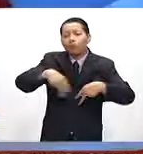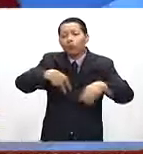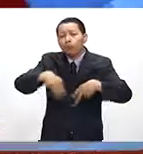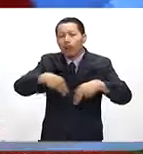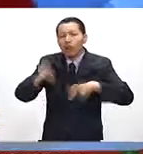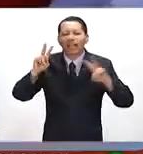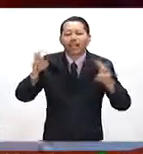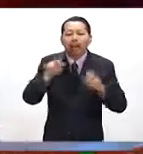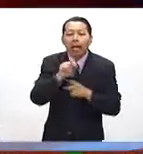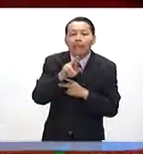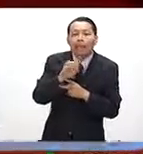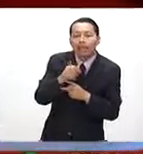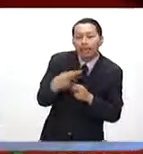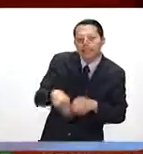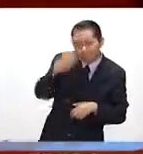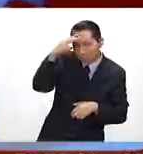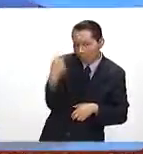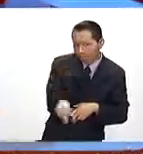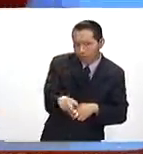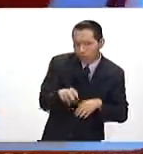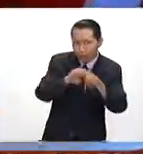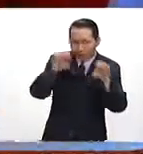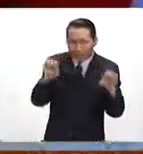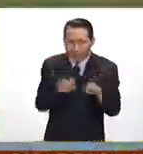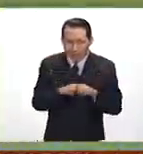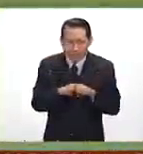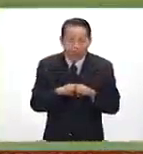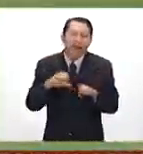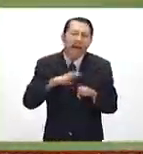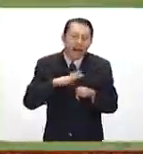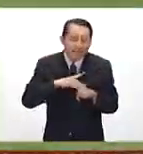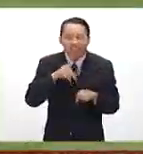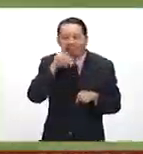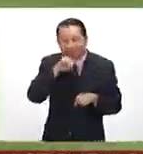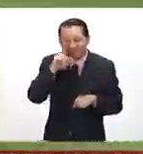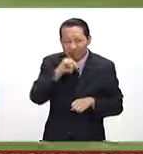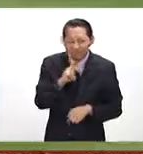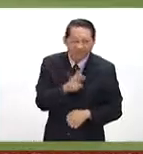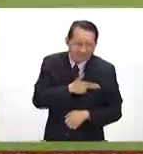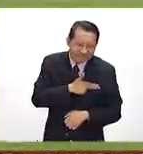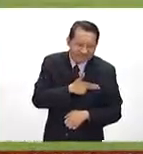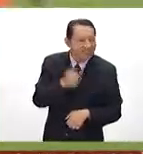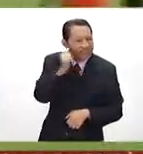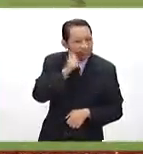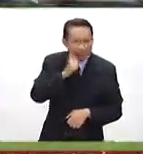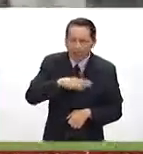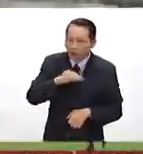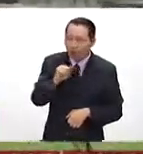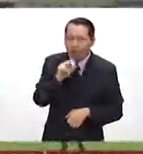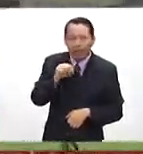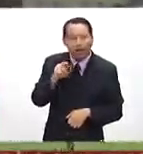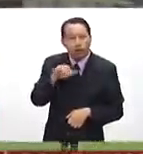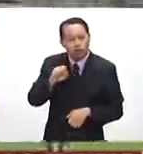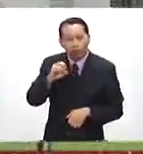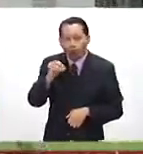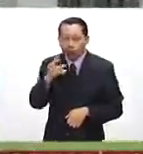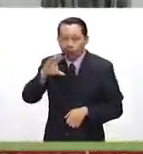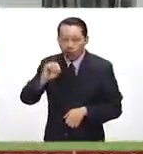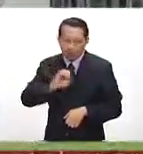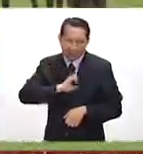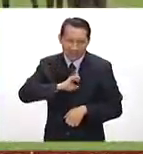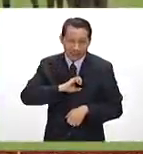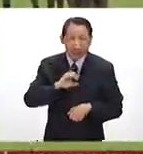Tri, porque las lesiones han sido una constante en todas las convocatorias de Juan Carlos Osorio. Más de